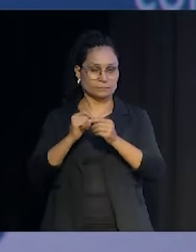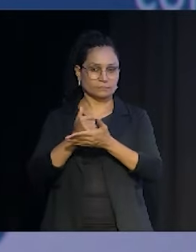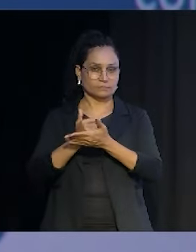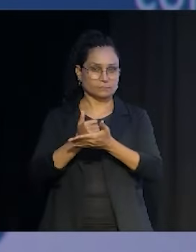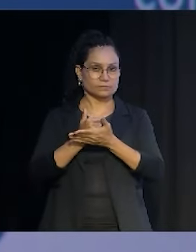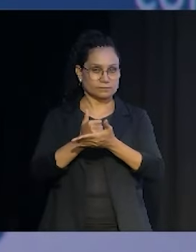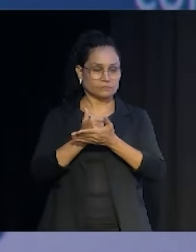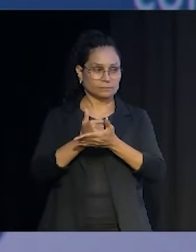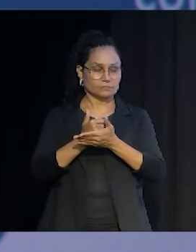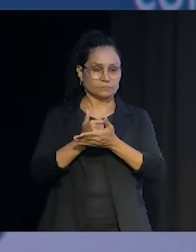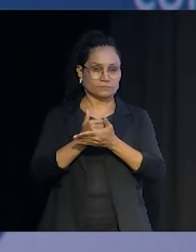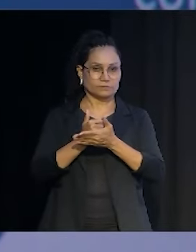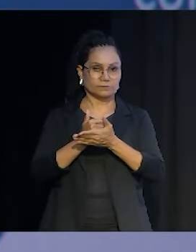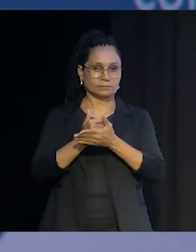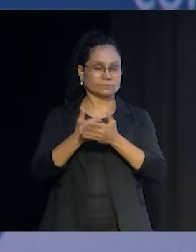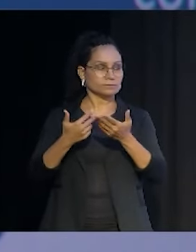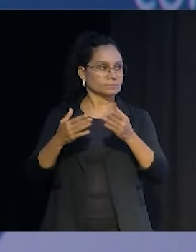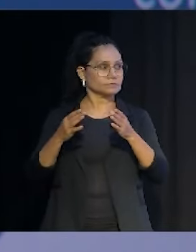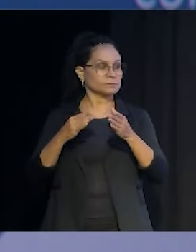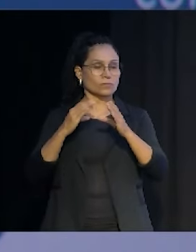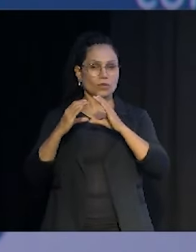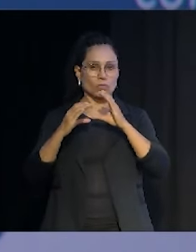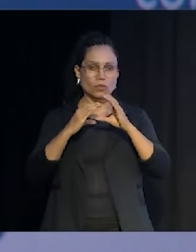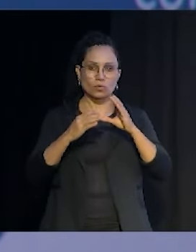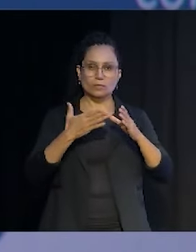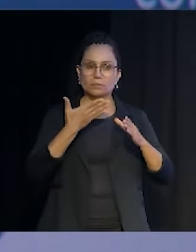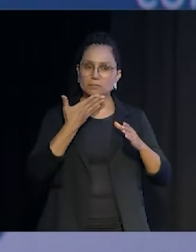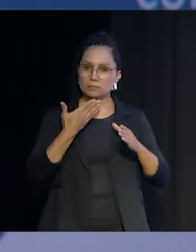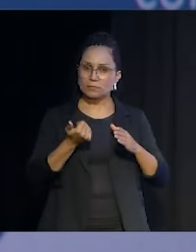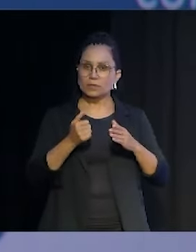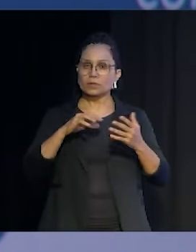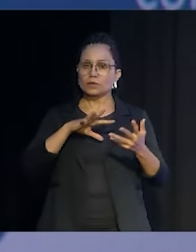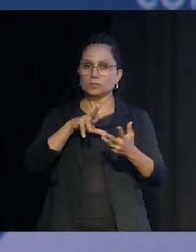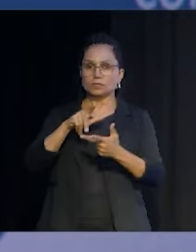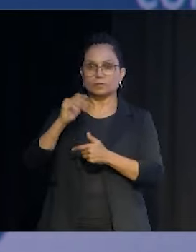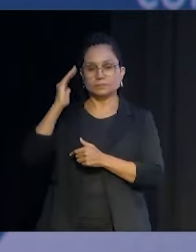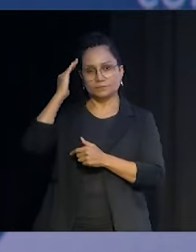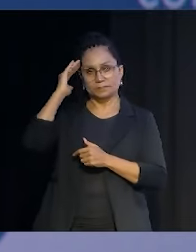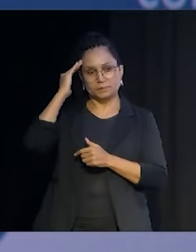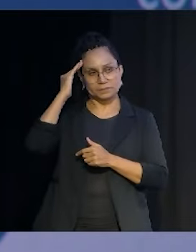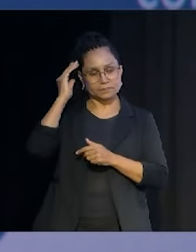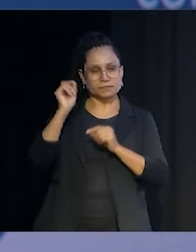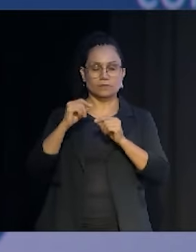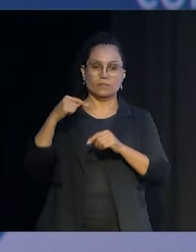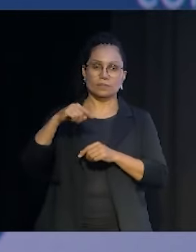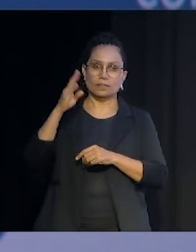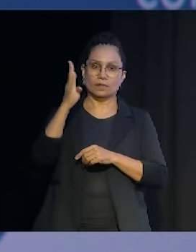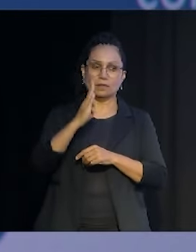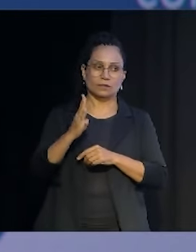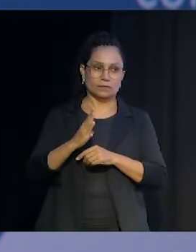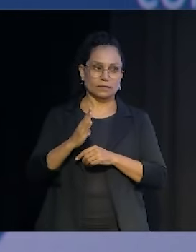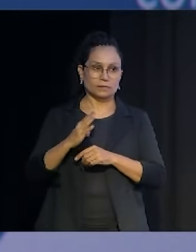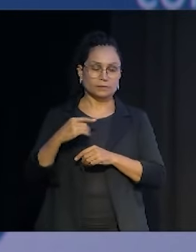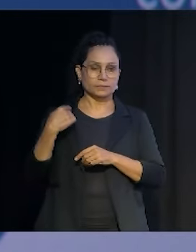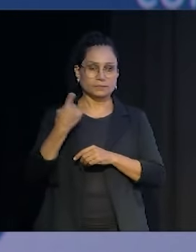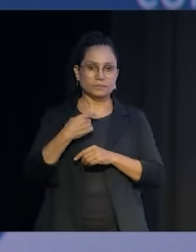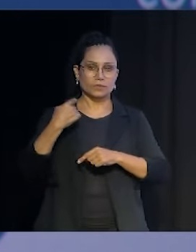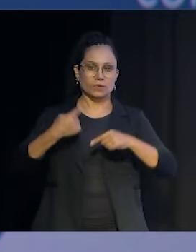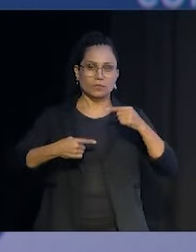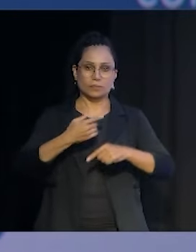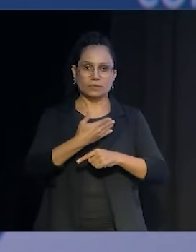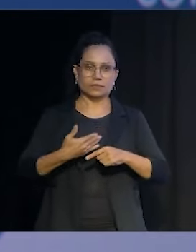Gracias, Junior, por esta oportunidad de comunicación. Es para que el mundo entienda lo que estamos haciendo aquí en Brasil